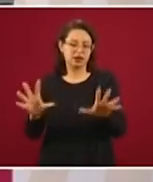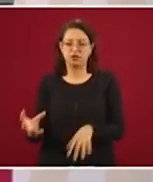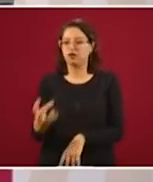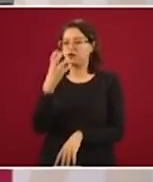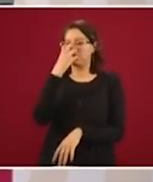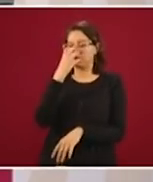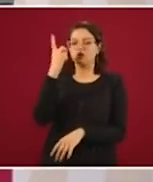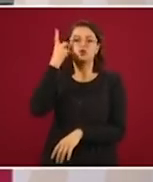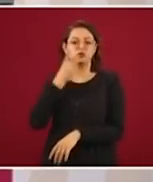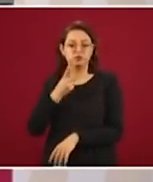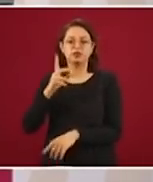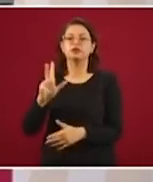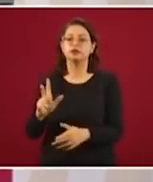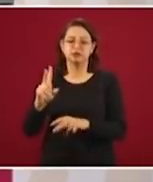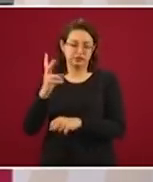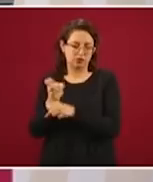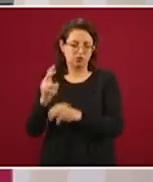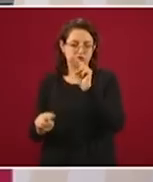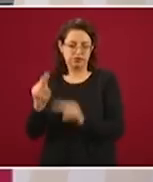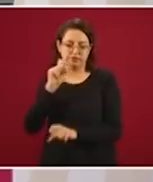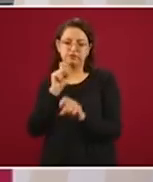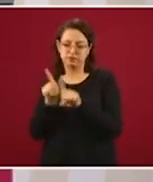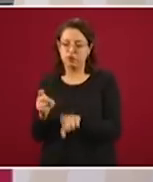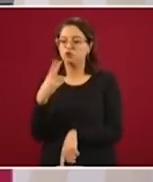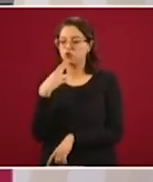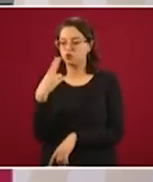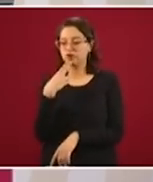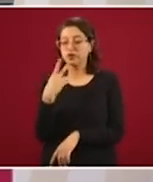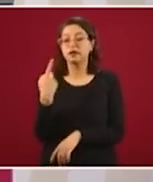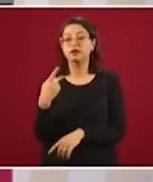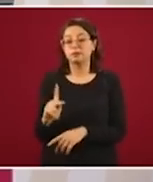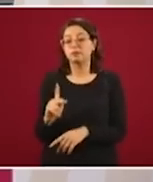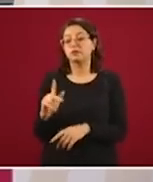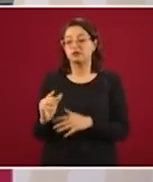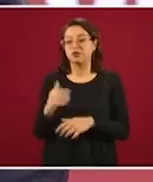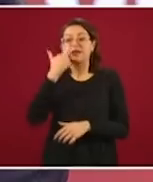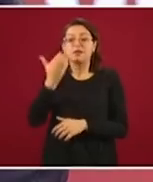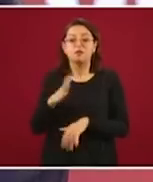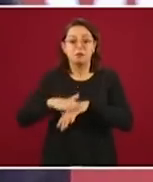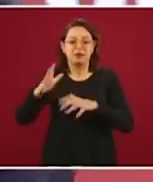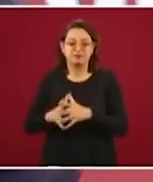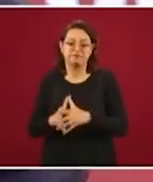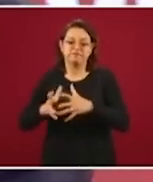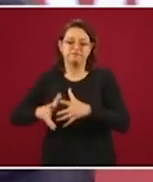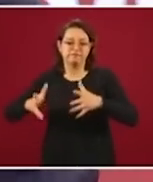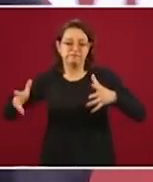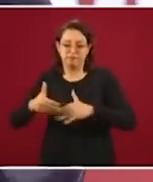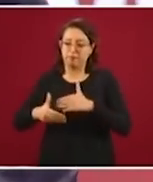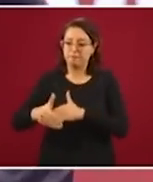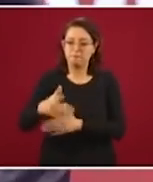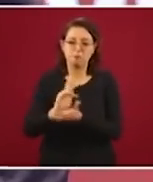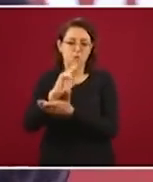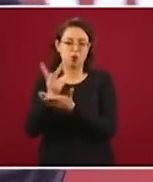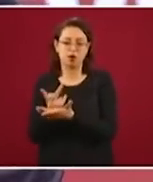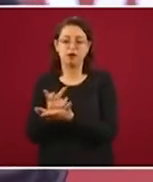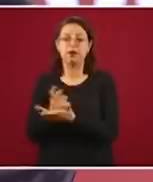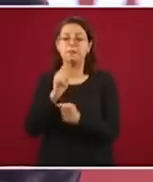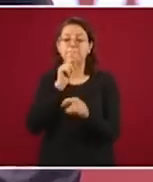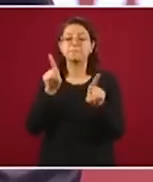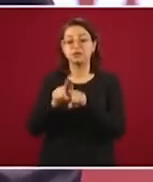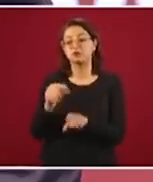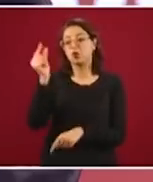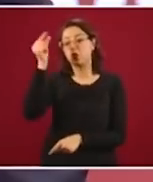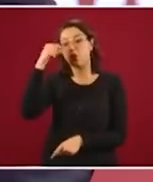son importantes para el segundo nivel. Estamos creciendo y la intención es que crezca para todo el programa en